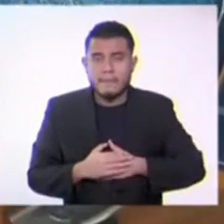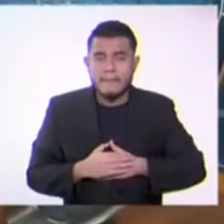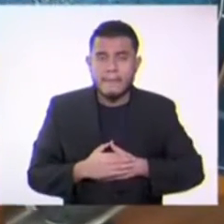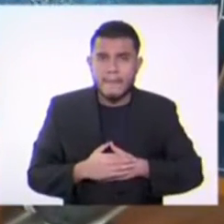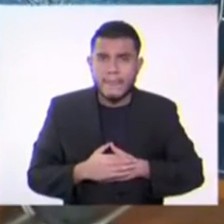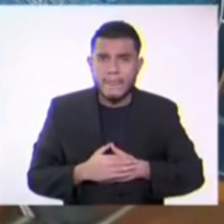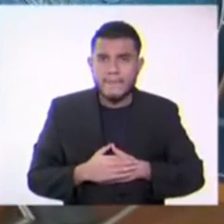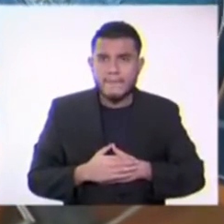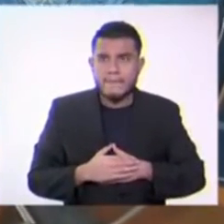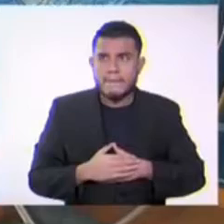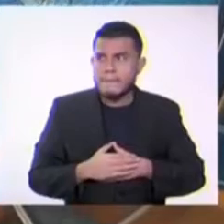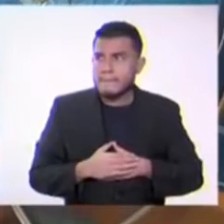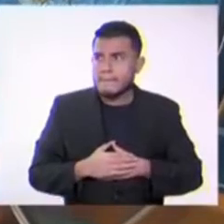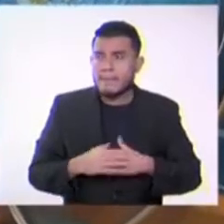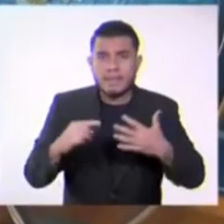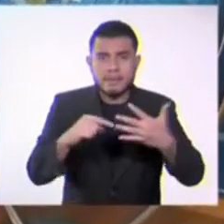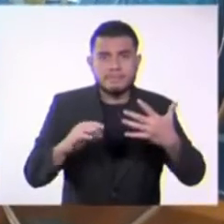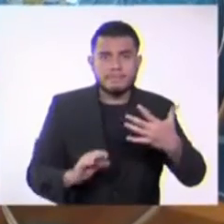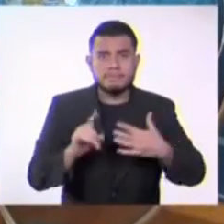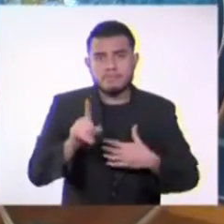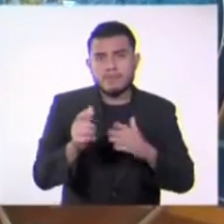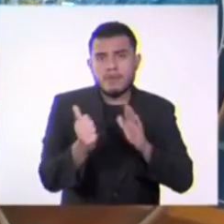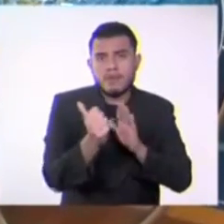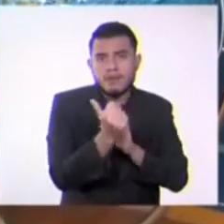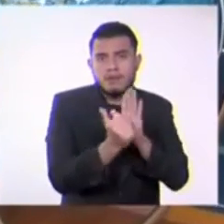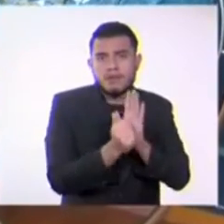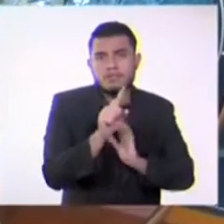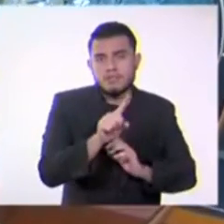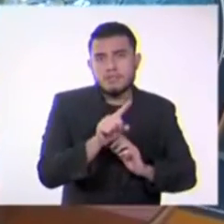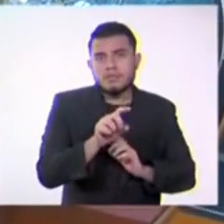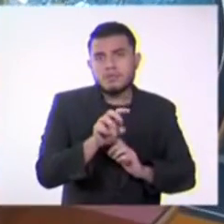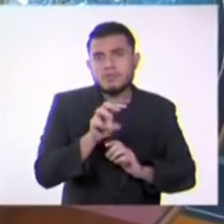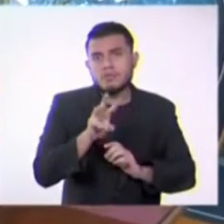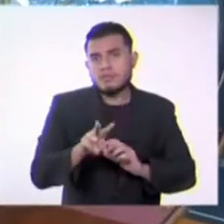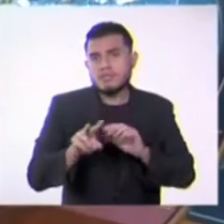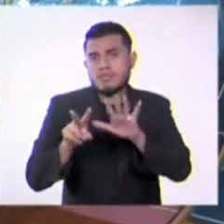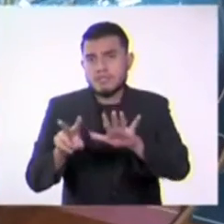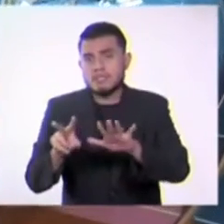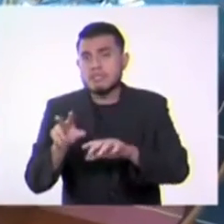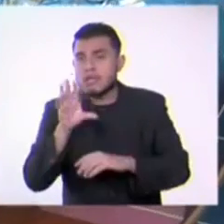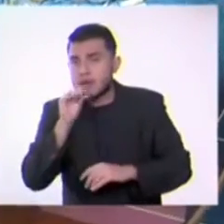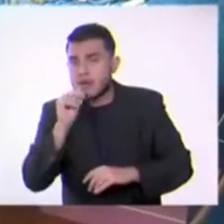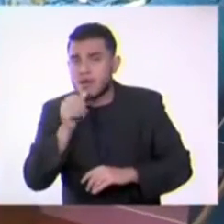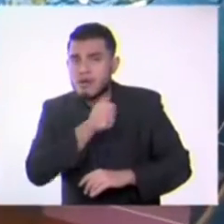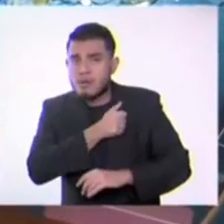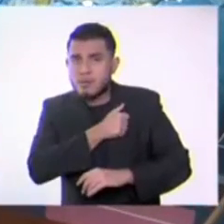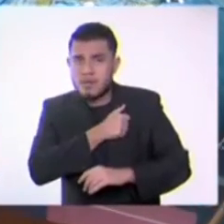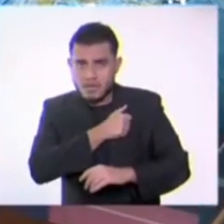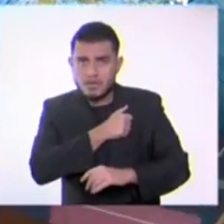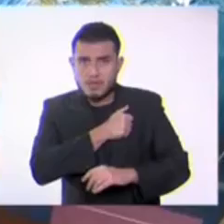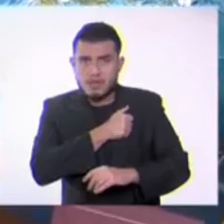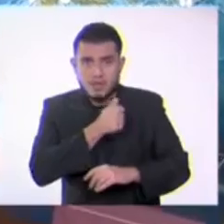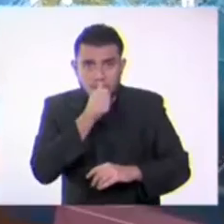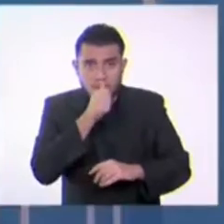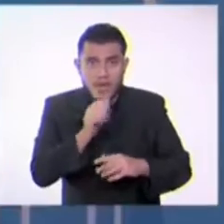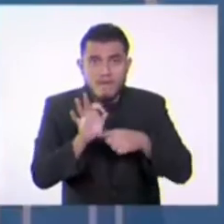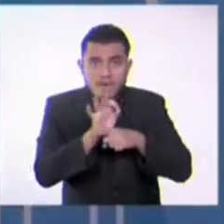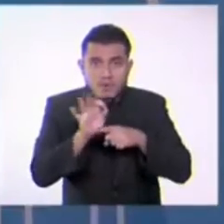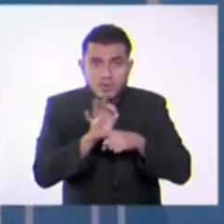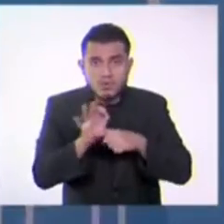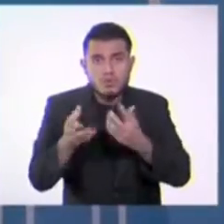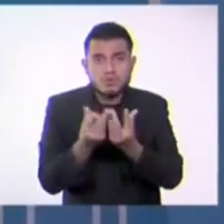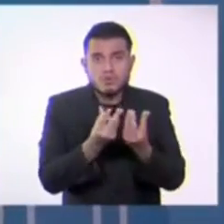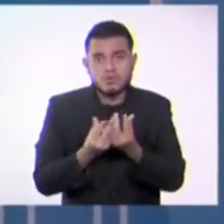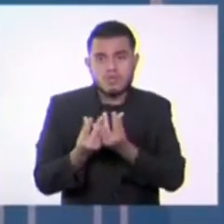una... en el artículo 137 se hablaba de la propiedad privada y en función social.